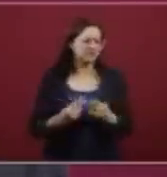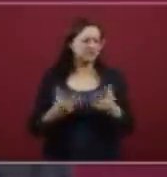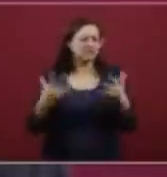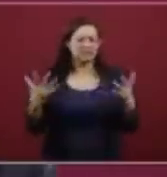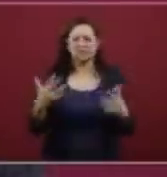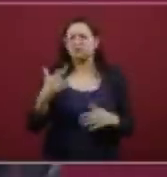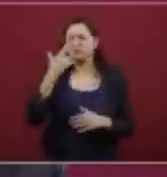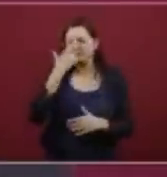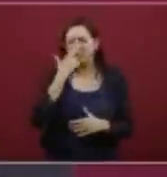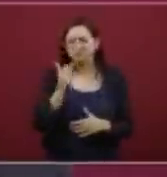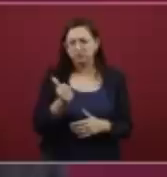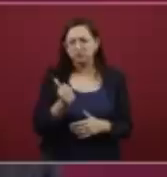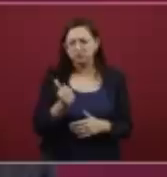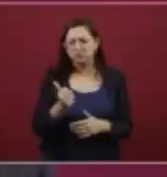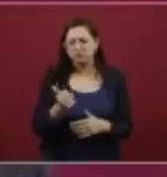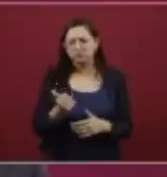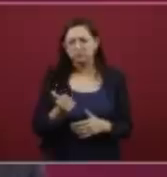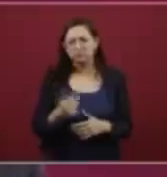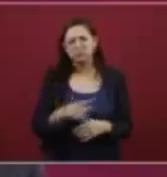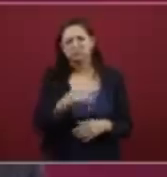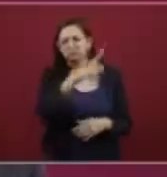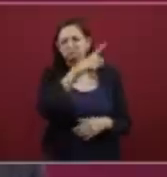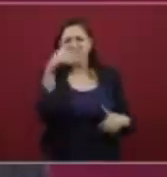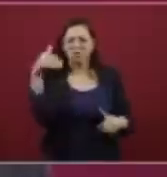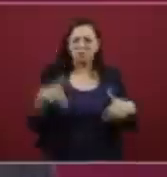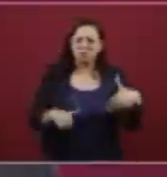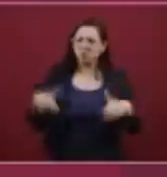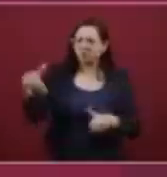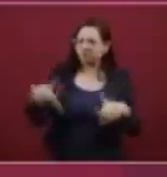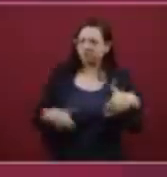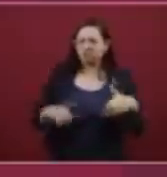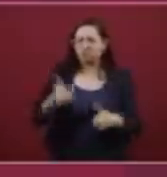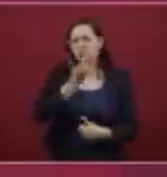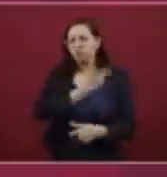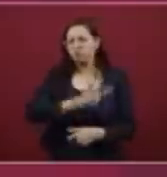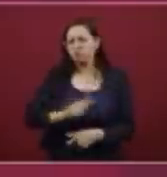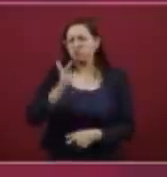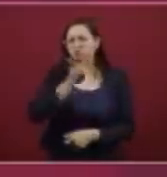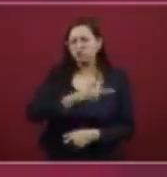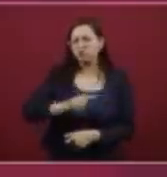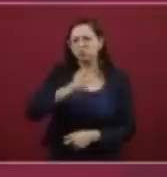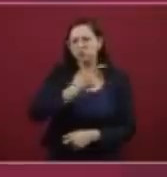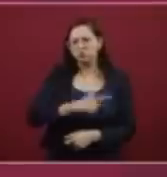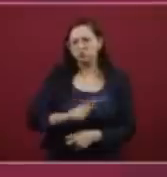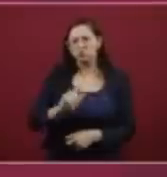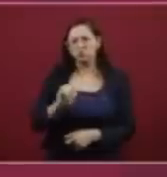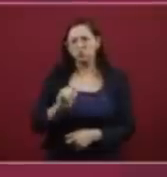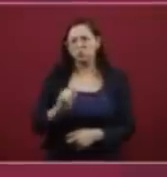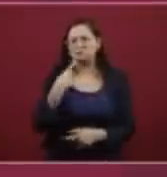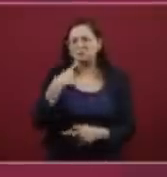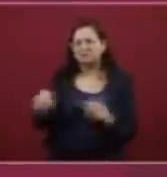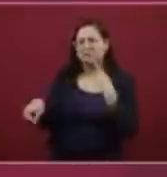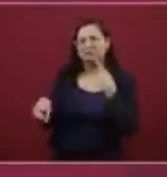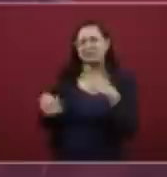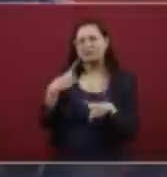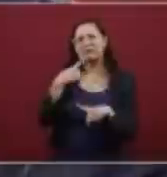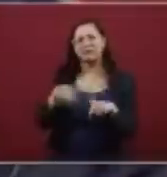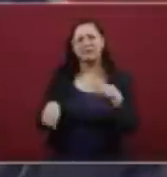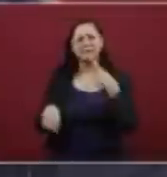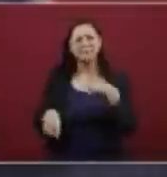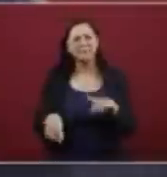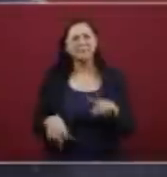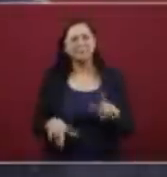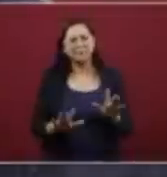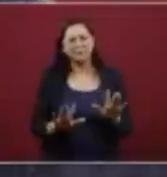que estén ellos inconformes, y que hagan estos reclamos, nada más